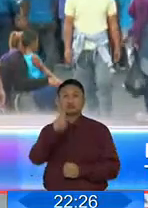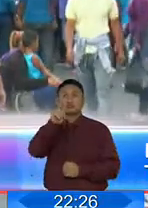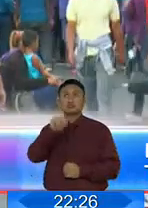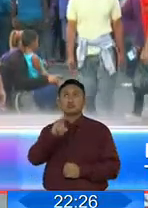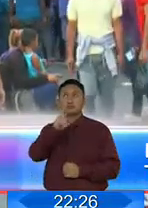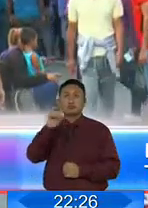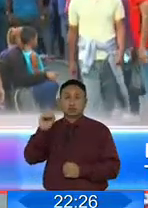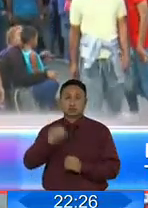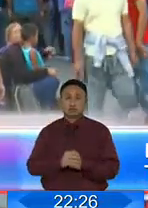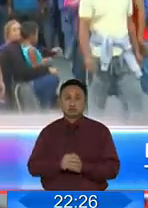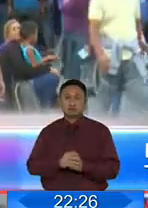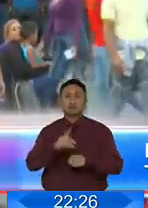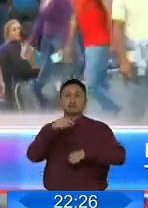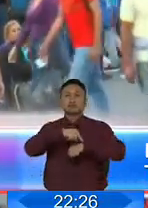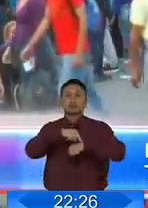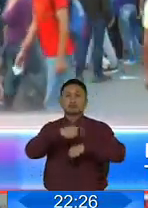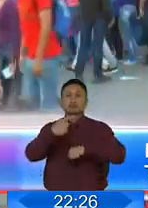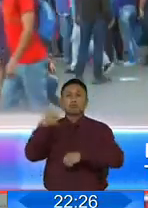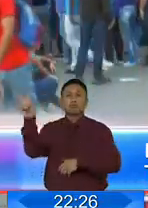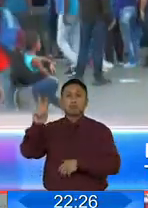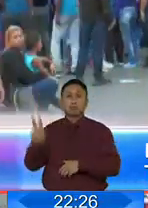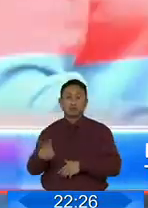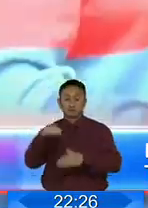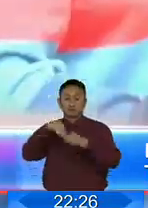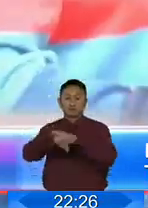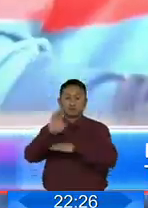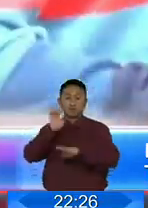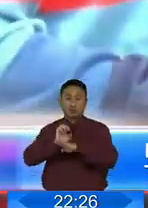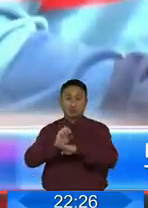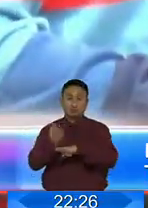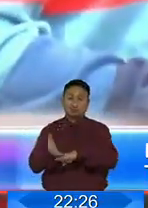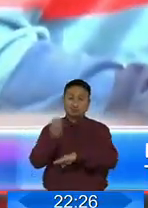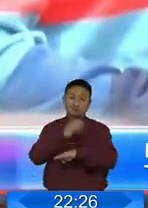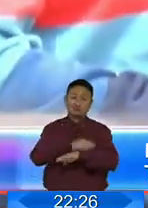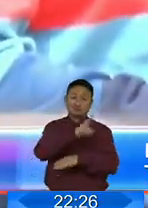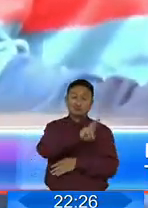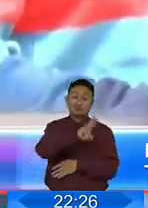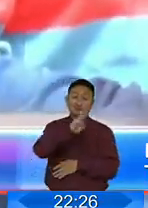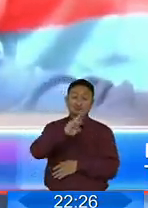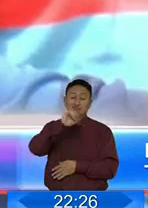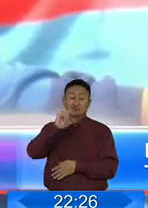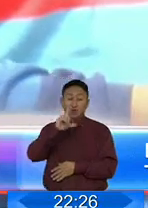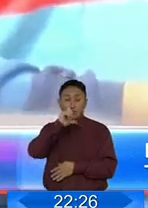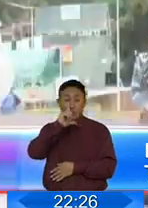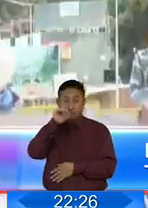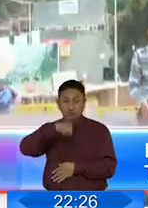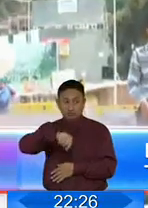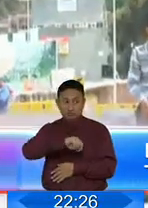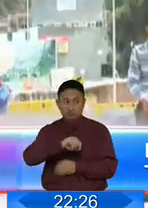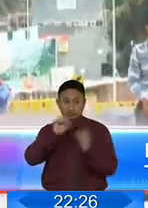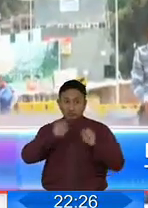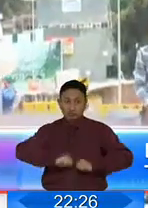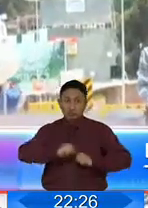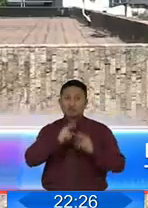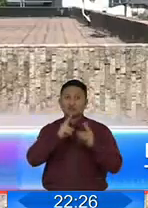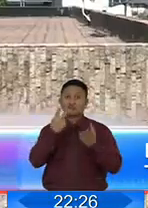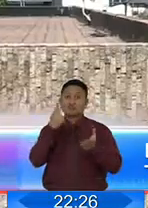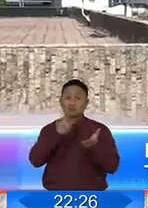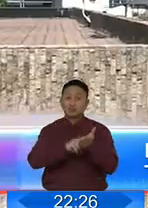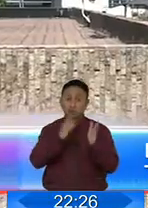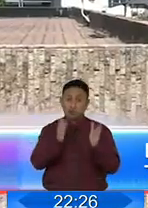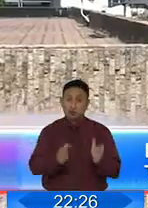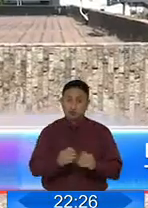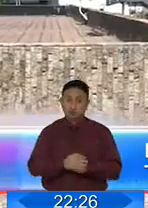2020. En este tiempo, los venezolanos que ingresaron a Ecuador antes del 26 de julio tienen la oportunidad de acceder a la visa humanitaria.